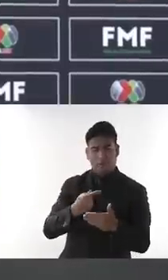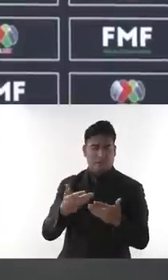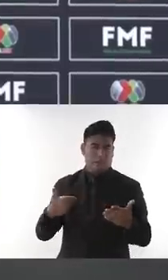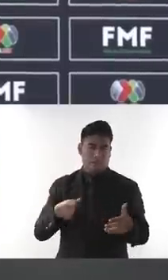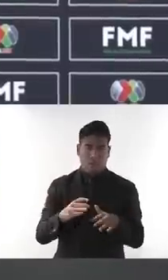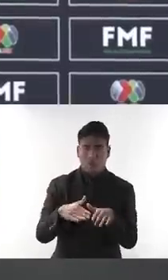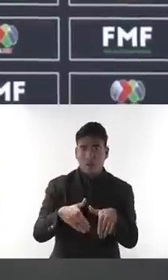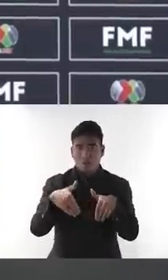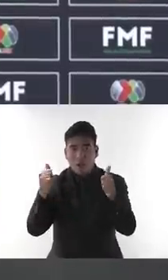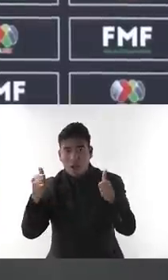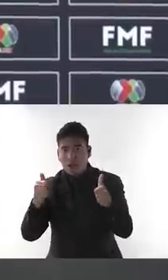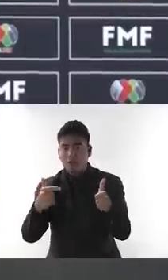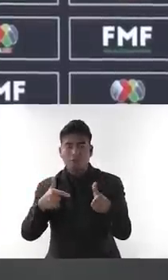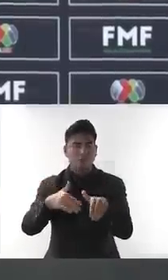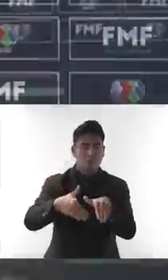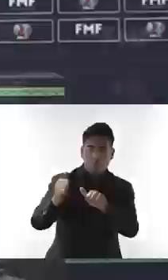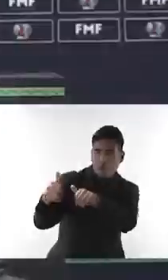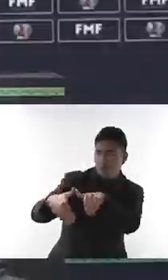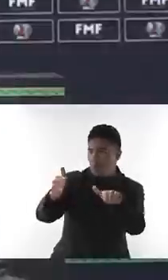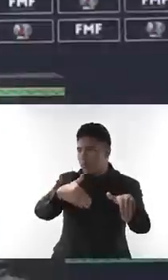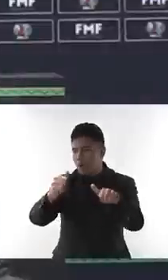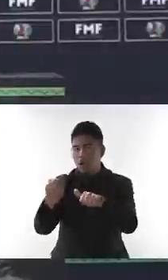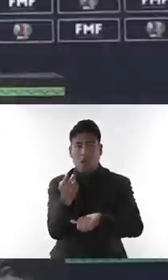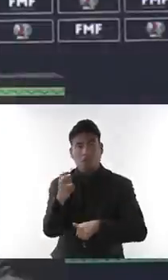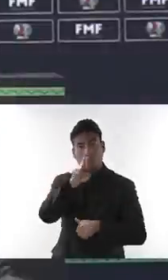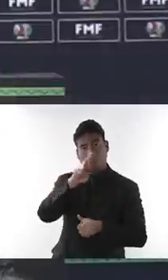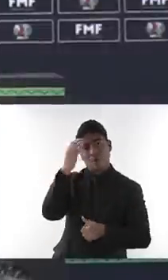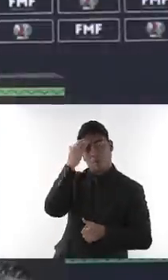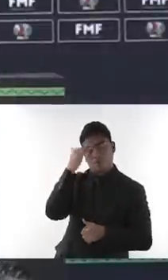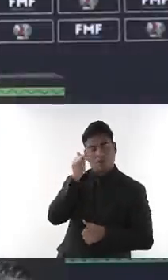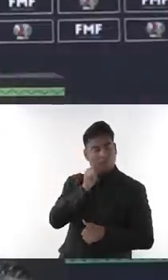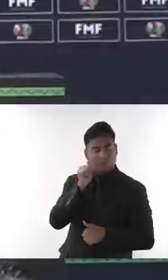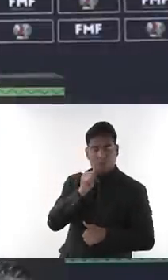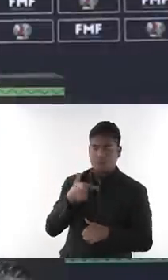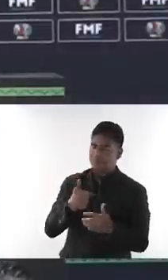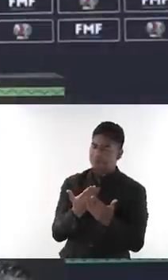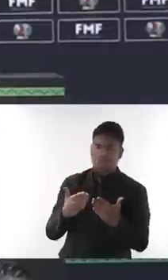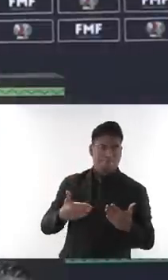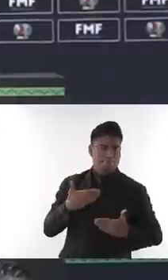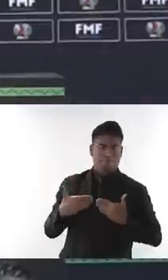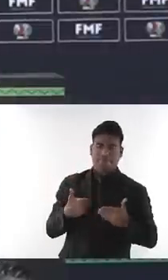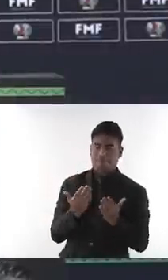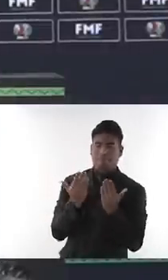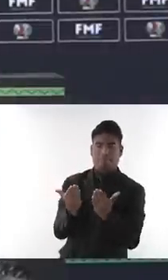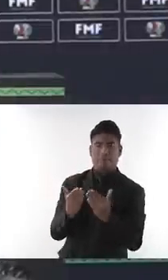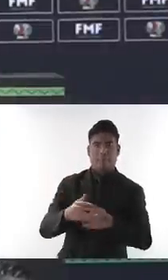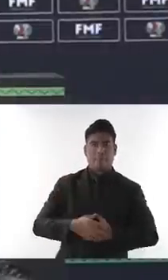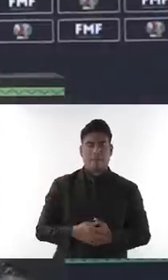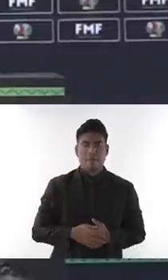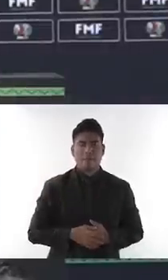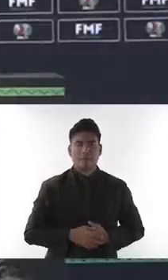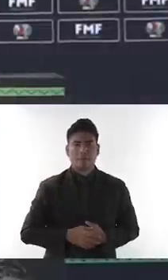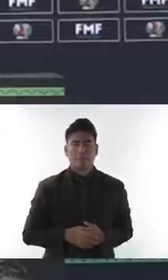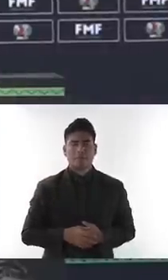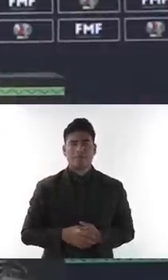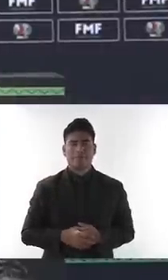nuestra selección nacional. Enrique Martínez, de Medio Tiempo. Acá, primero para Miquel, ¿cómo